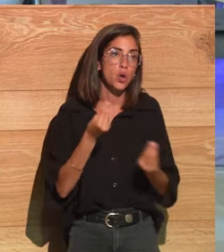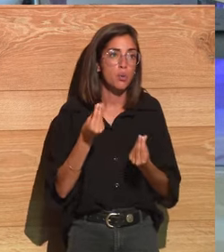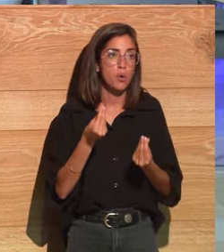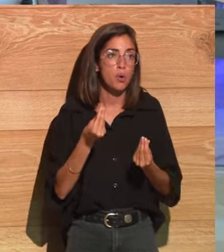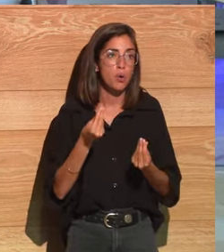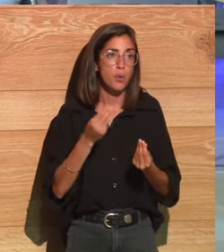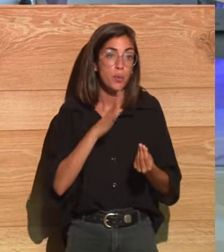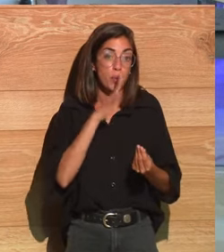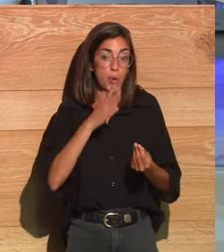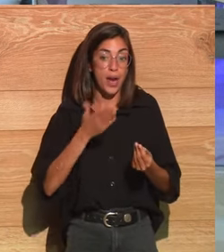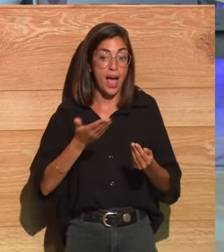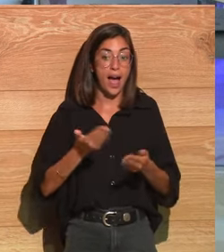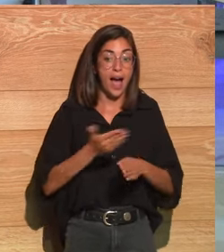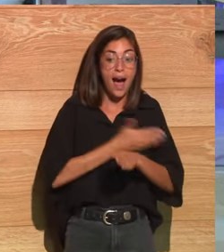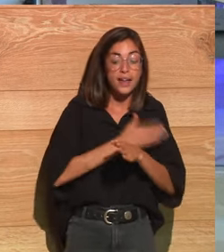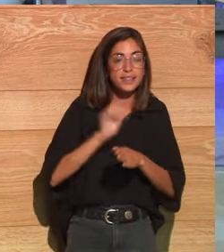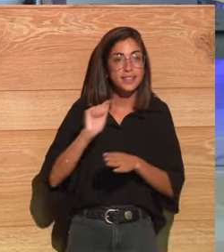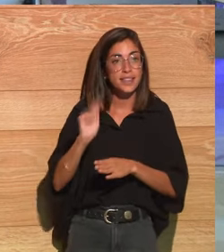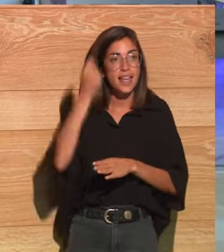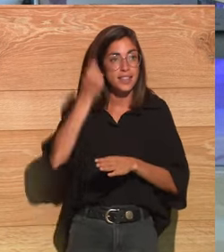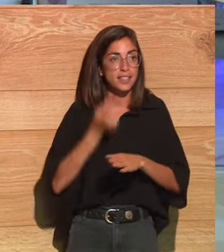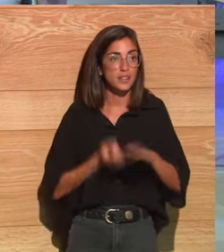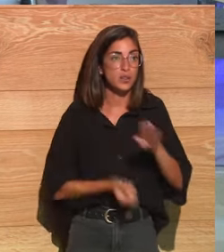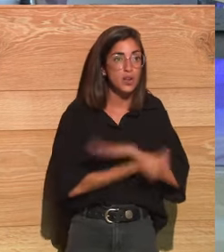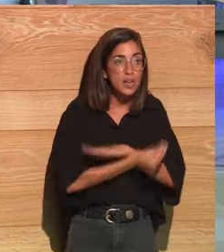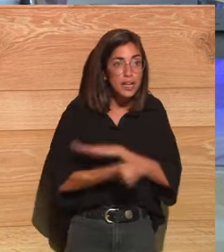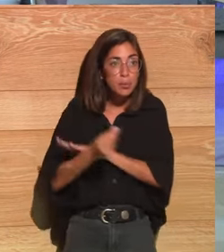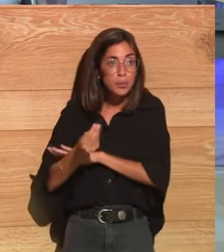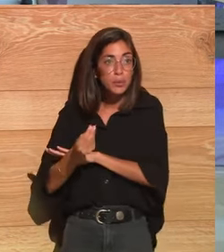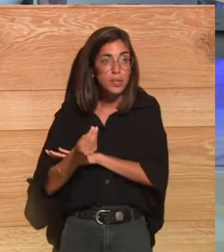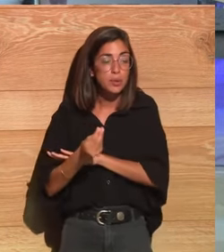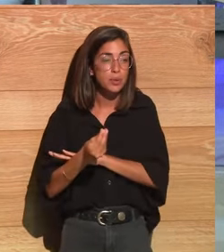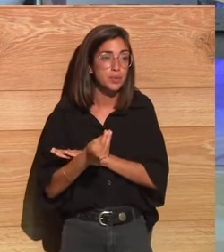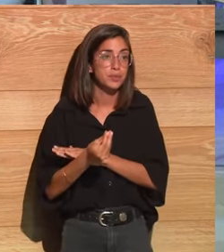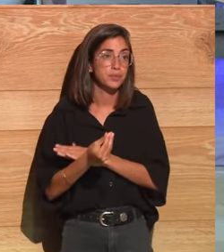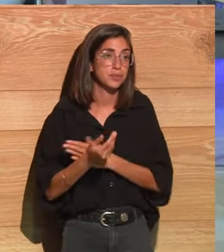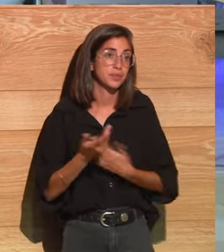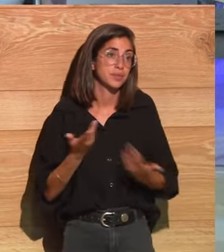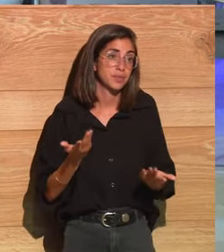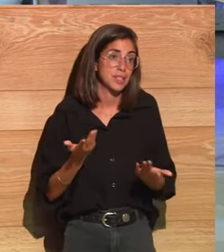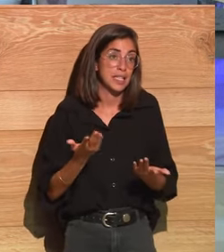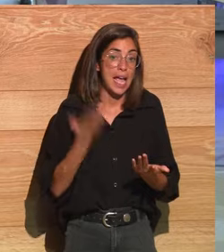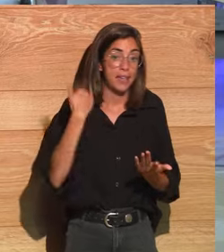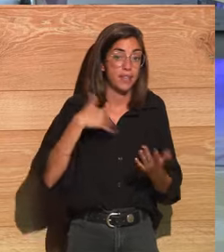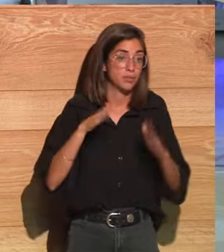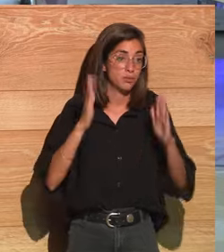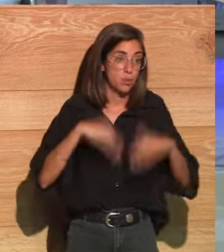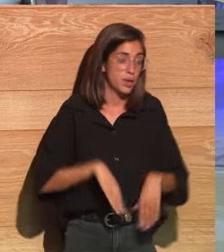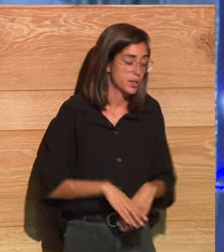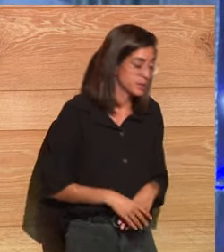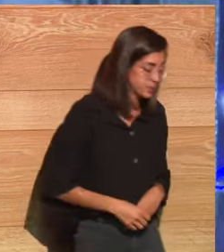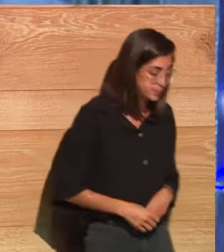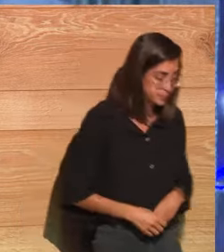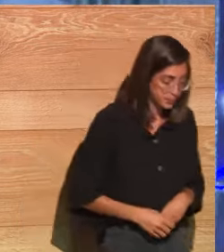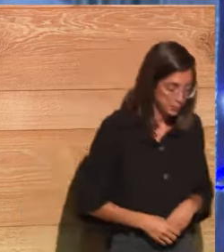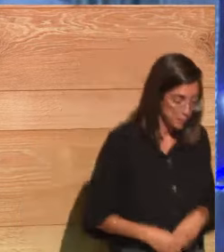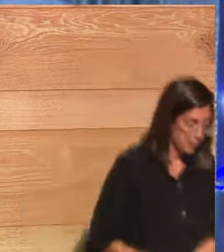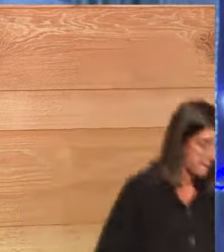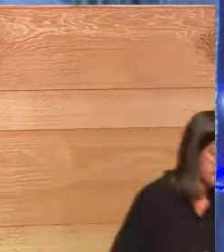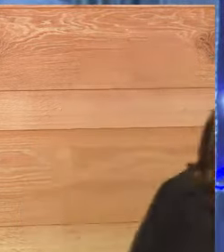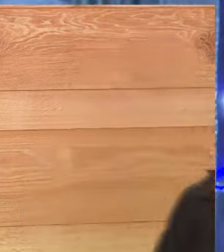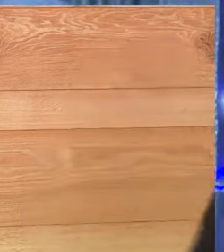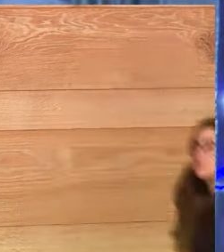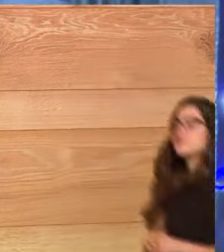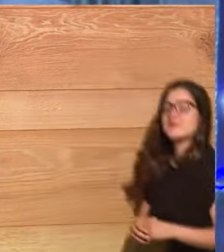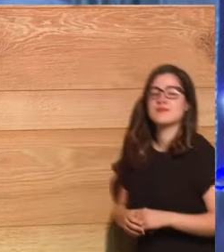por un éxito reproductivo y de desarrollo cultural tecnológico sin precedentes en el mundo animal. Ay, ahora se me está yendo a la cabeza